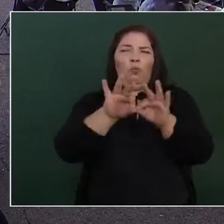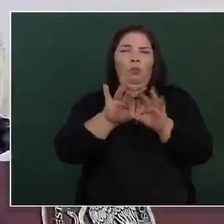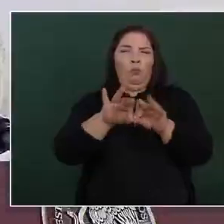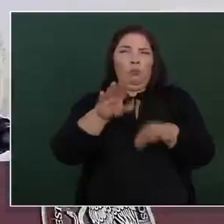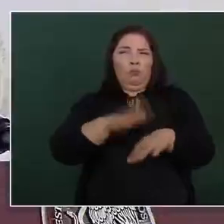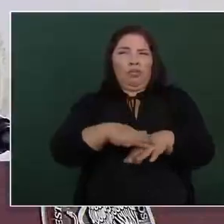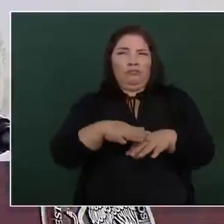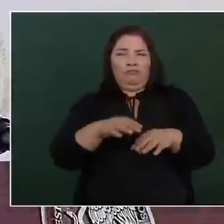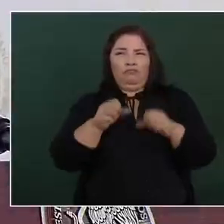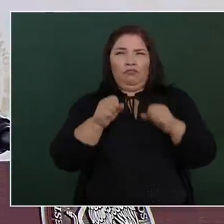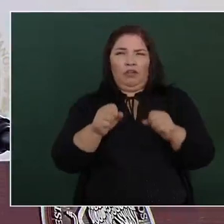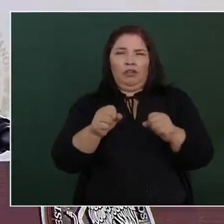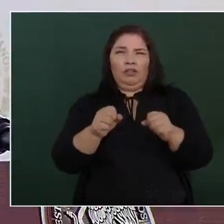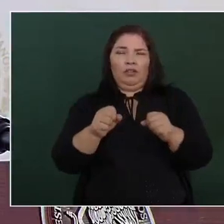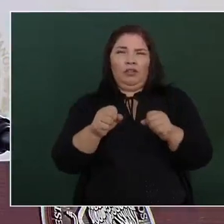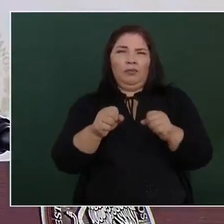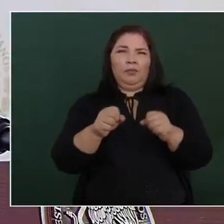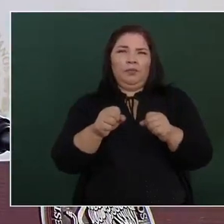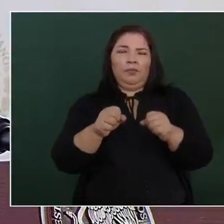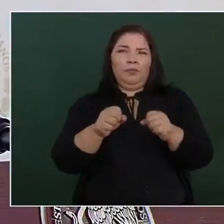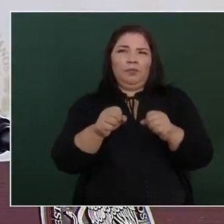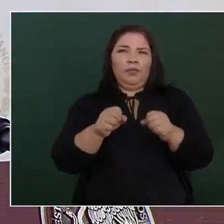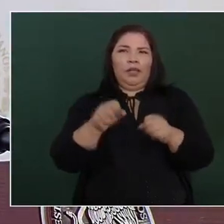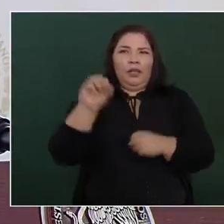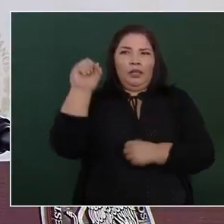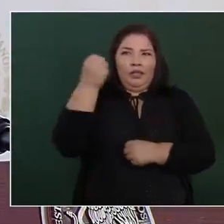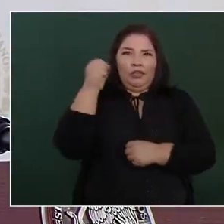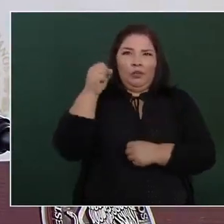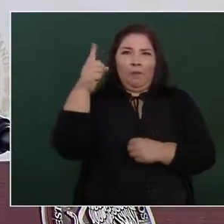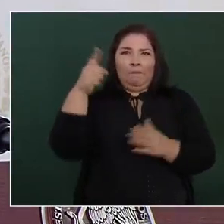impacto, tiene en septiembre